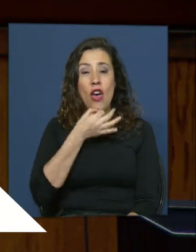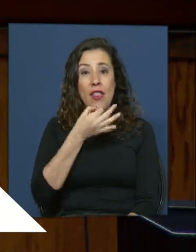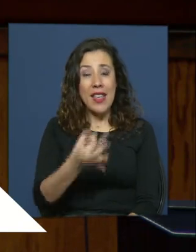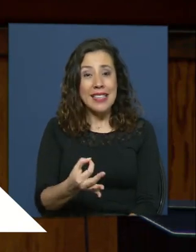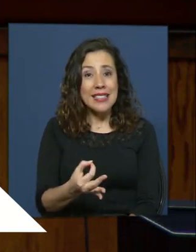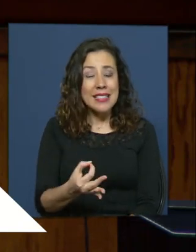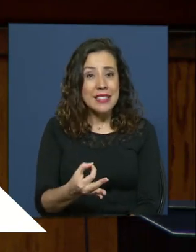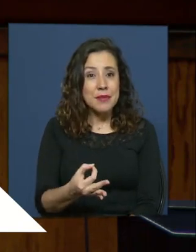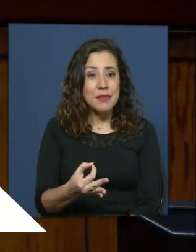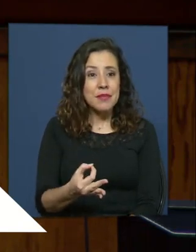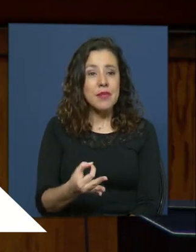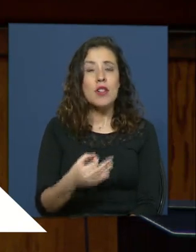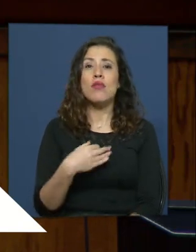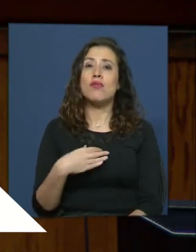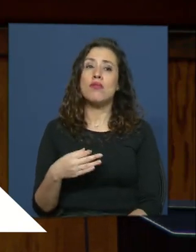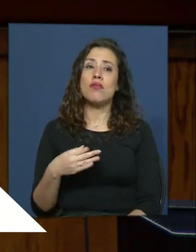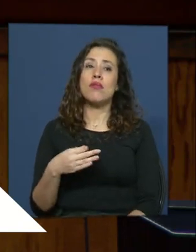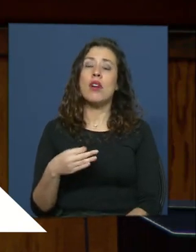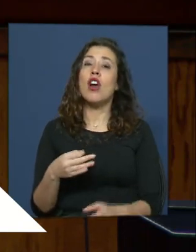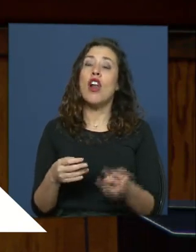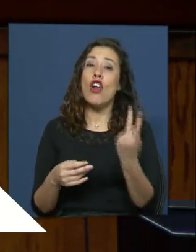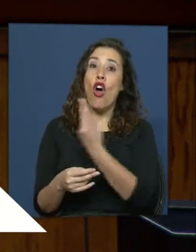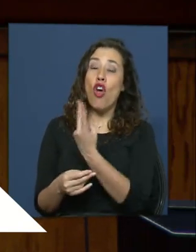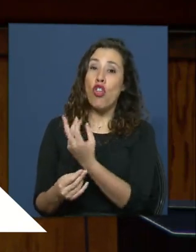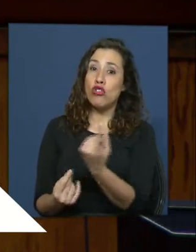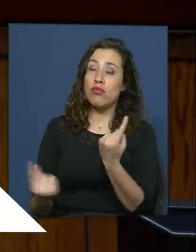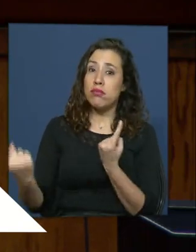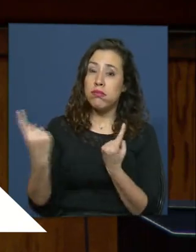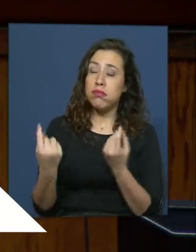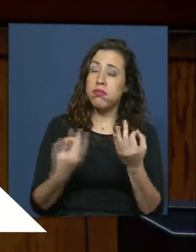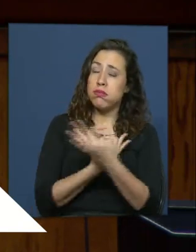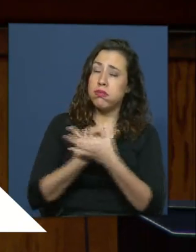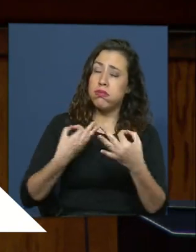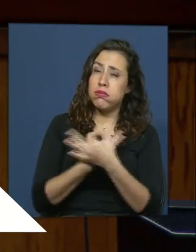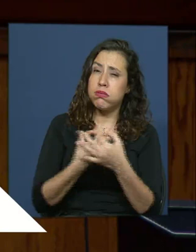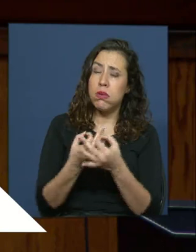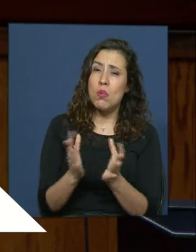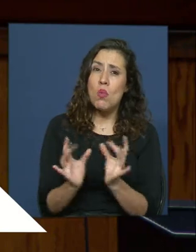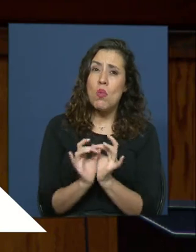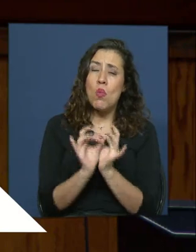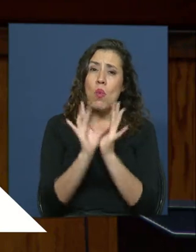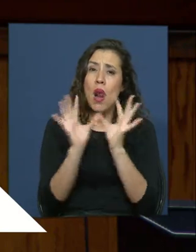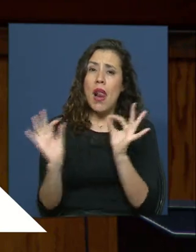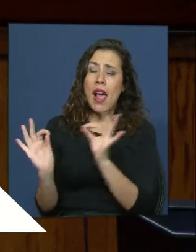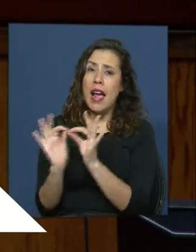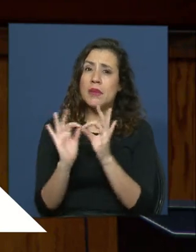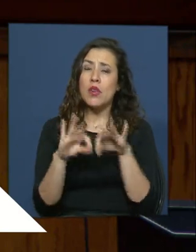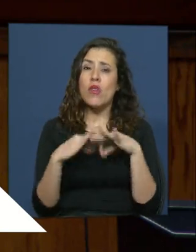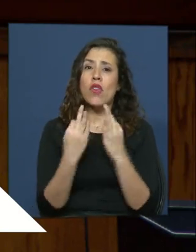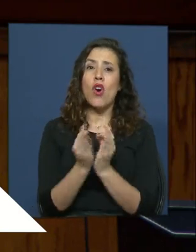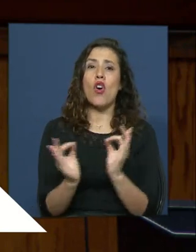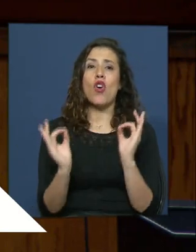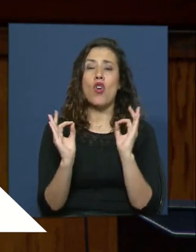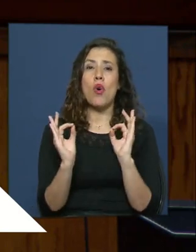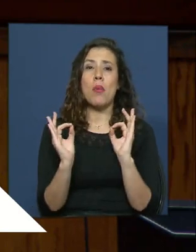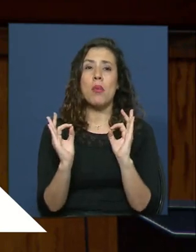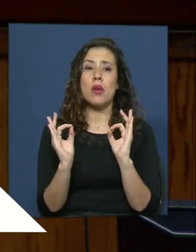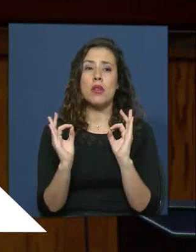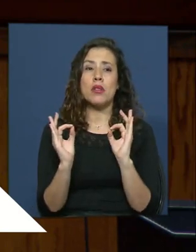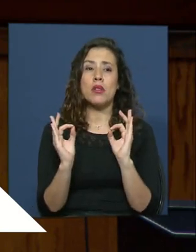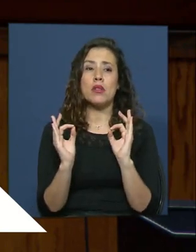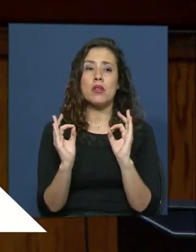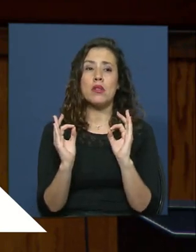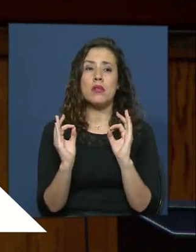aquí que la exposición que hicieron ambos fue muy minuciosa, muy completa, y es un